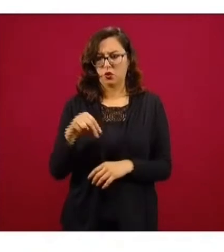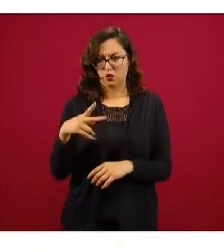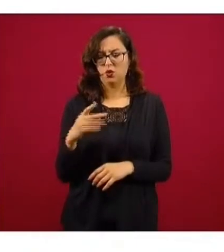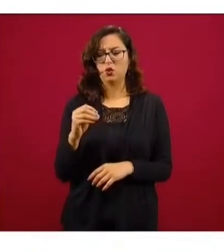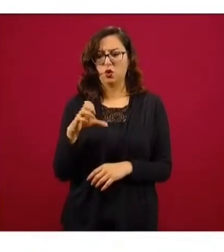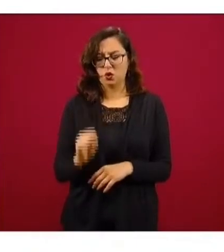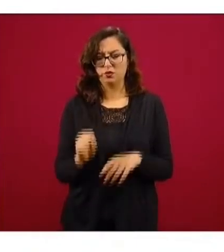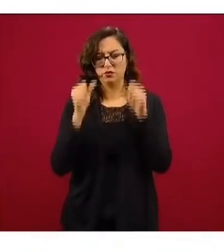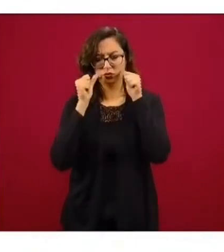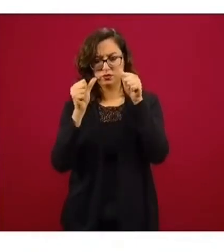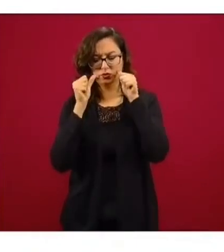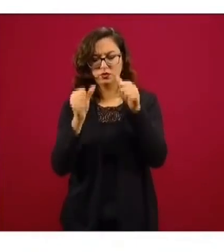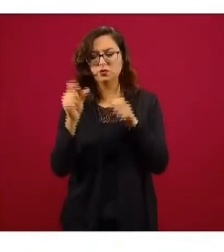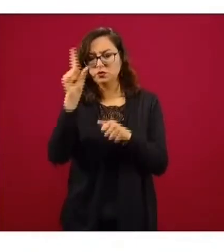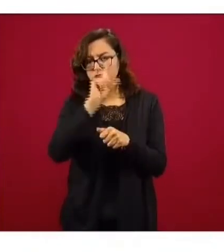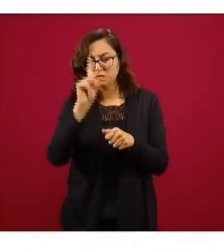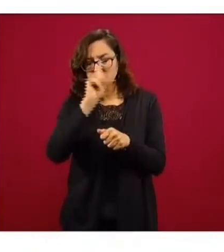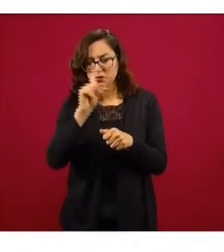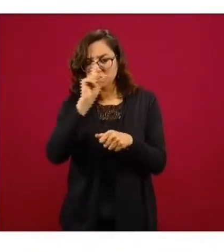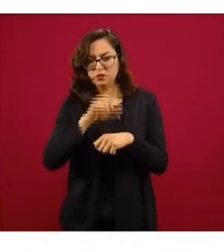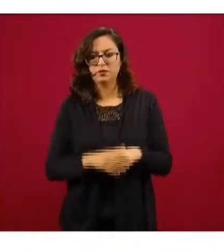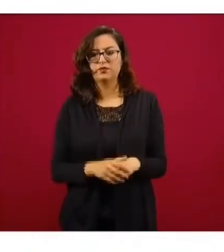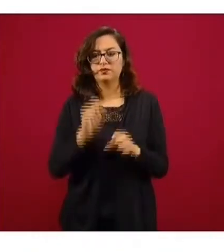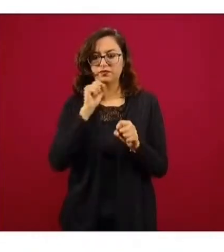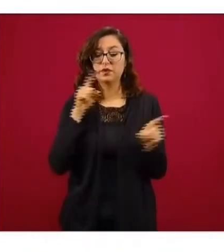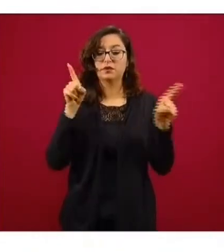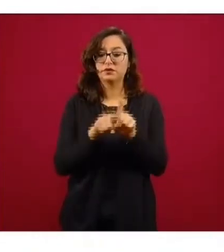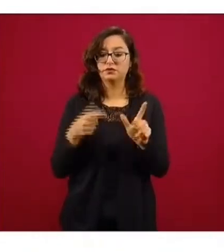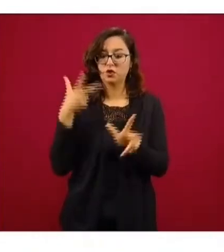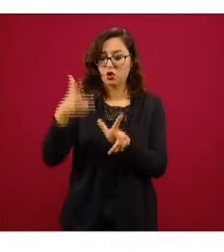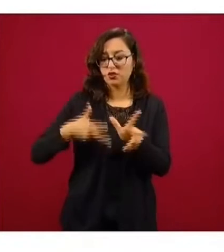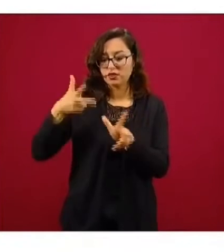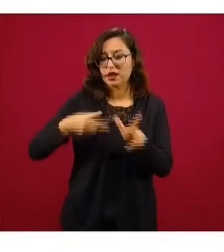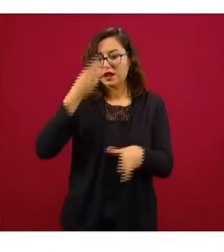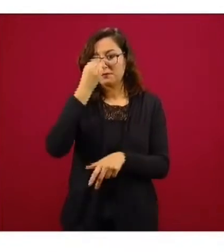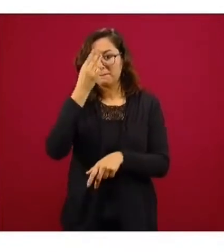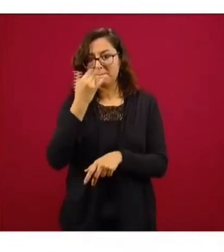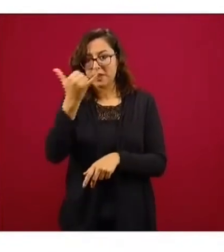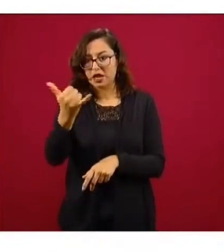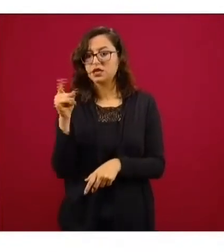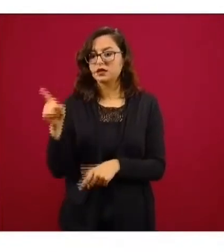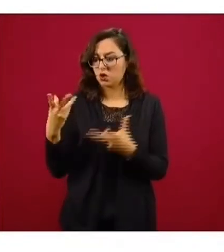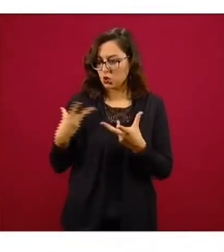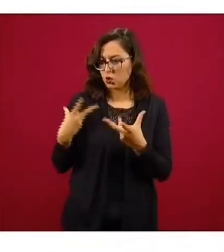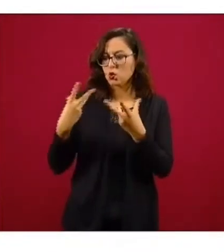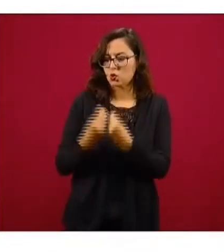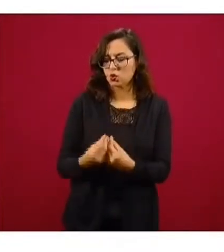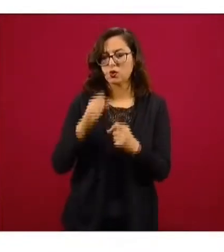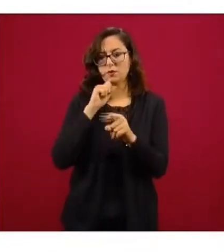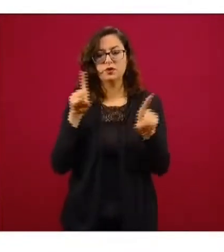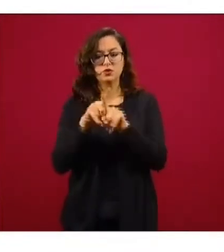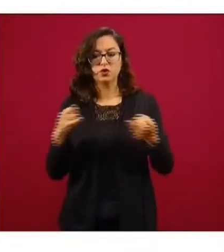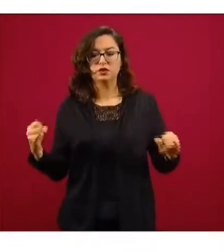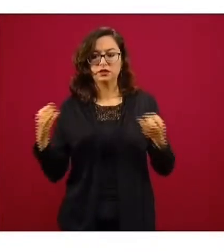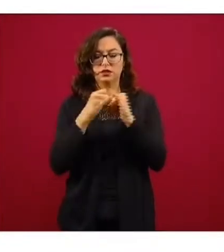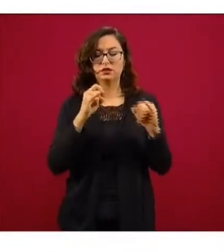presente, fue nuestra asistencia técnica. Tren Maya ha estado participando de manera muy relevante junto con otras